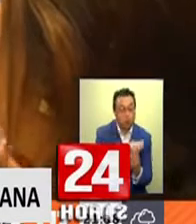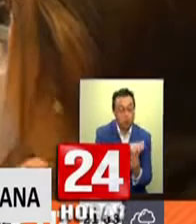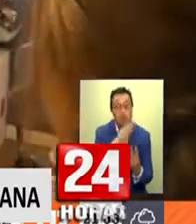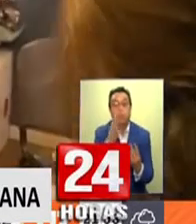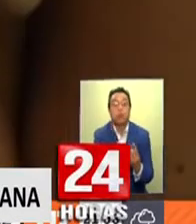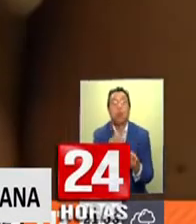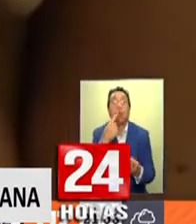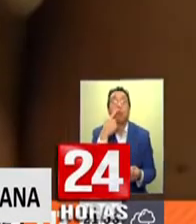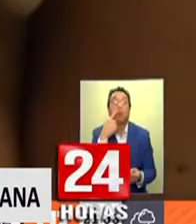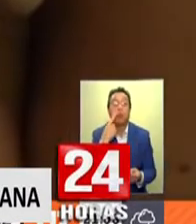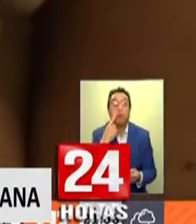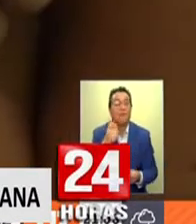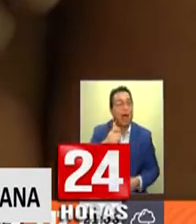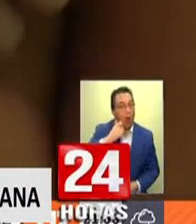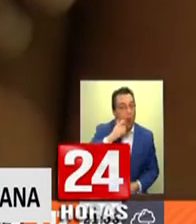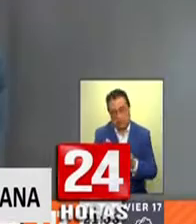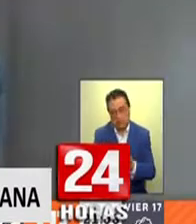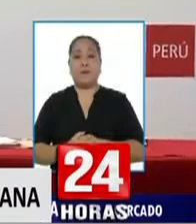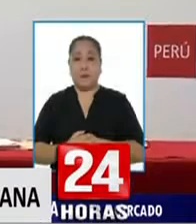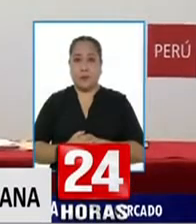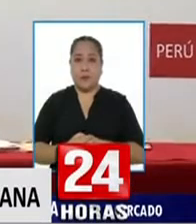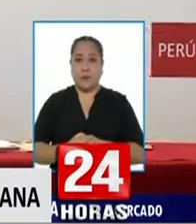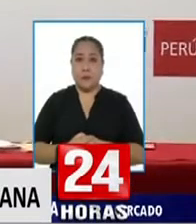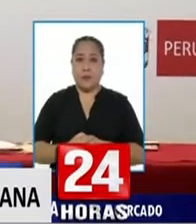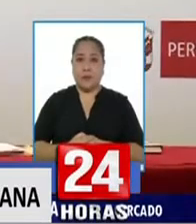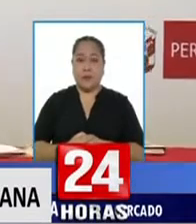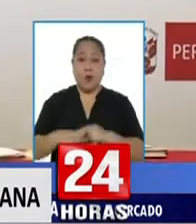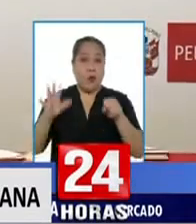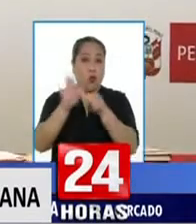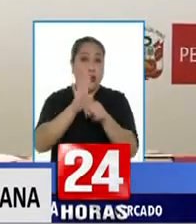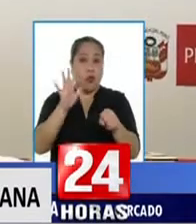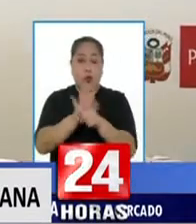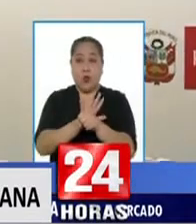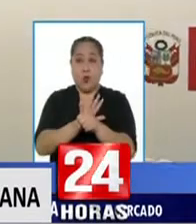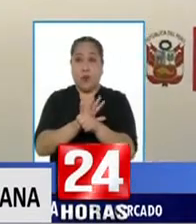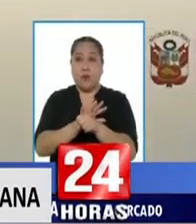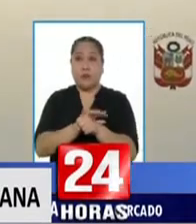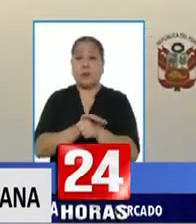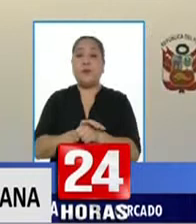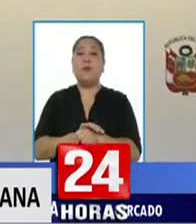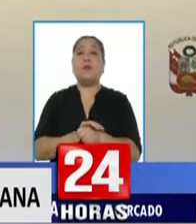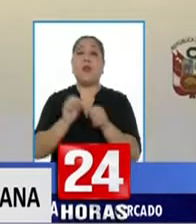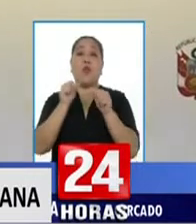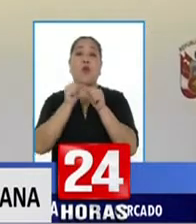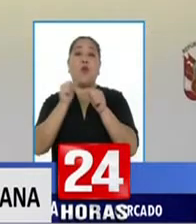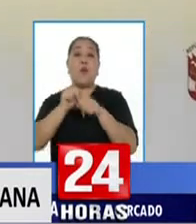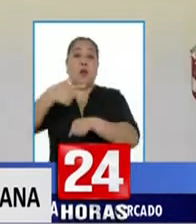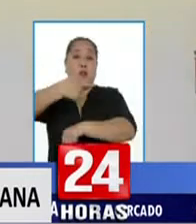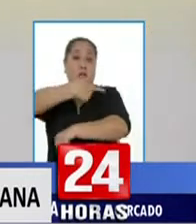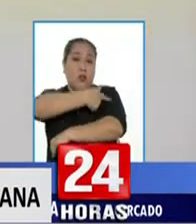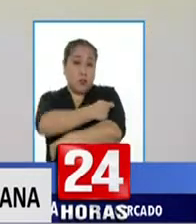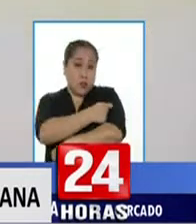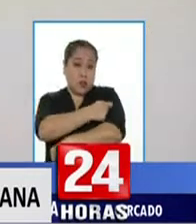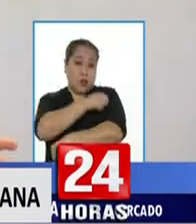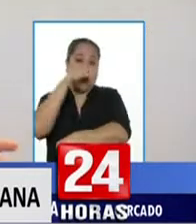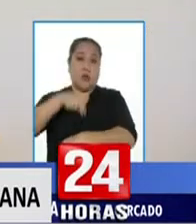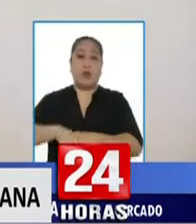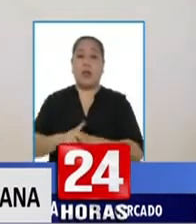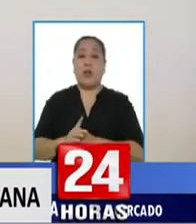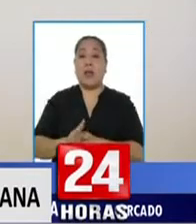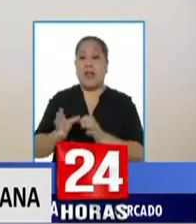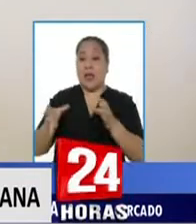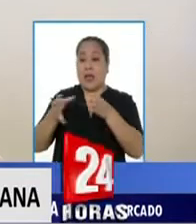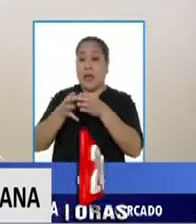quienes laboran en el sector privado. El total de dosis de las vacunas de Sinopharm, que es